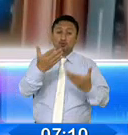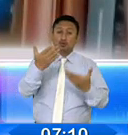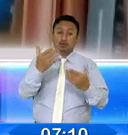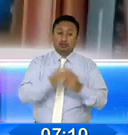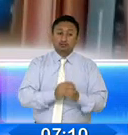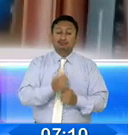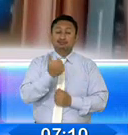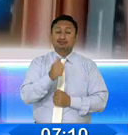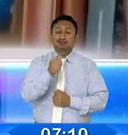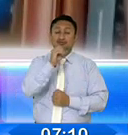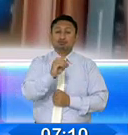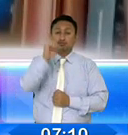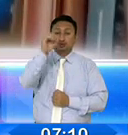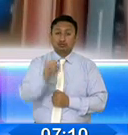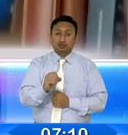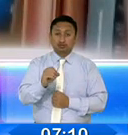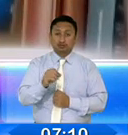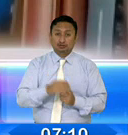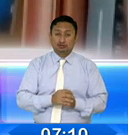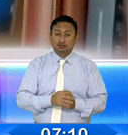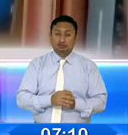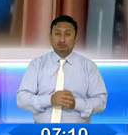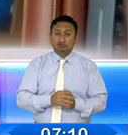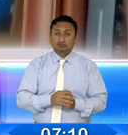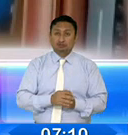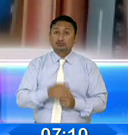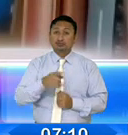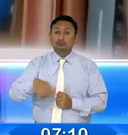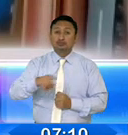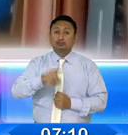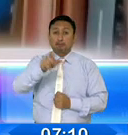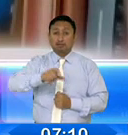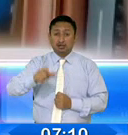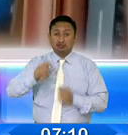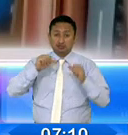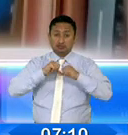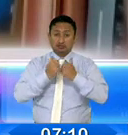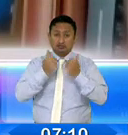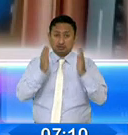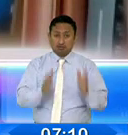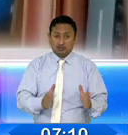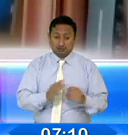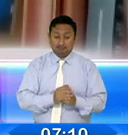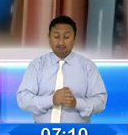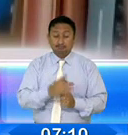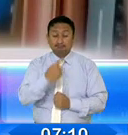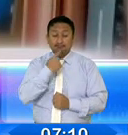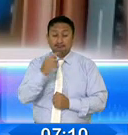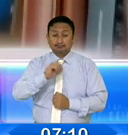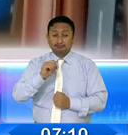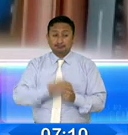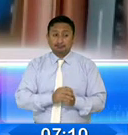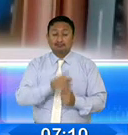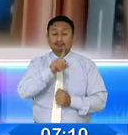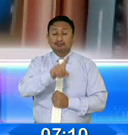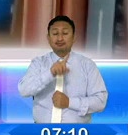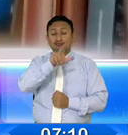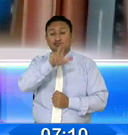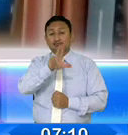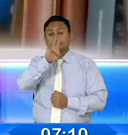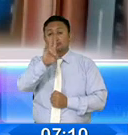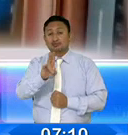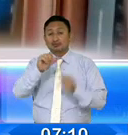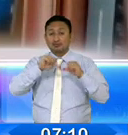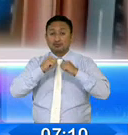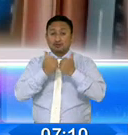10% de los integrantes de la Asamblea Nacional, es decir, de 137 asambleístas deberían tener